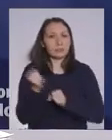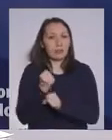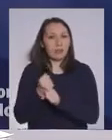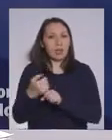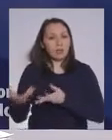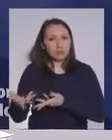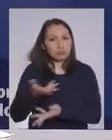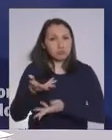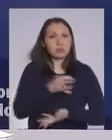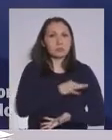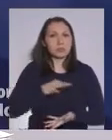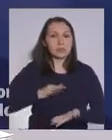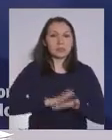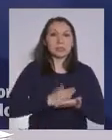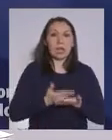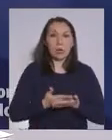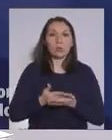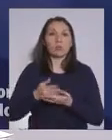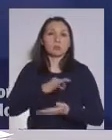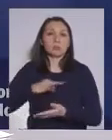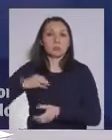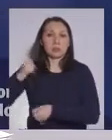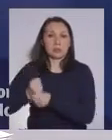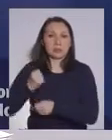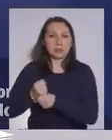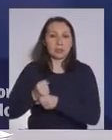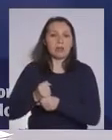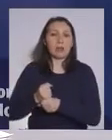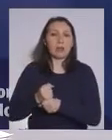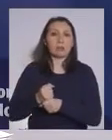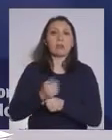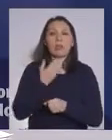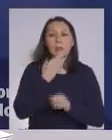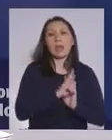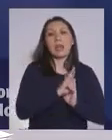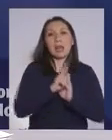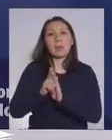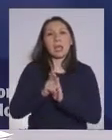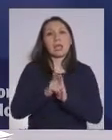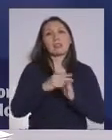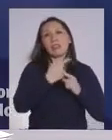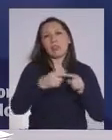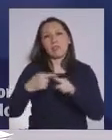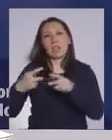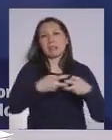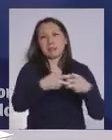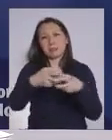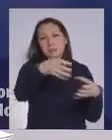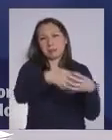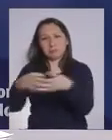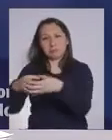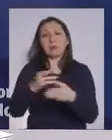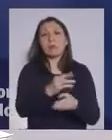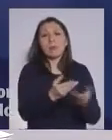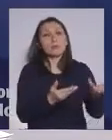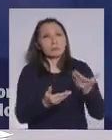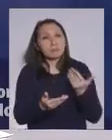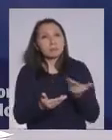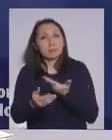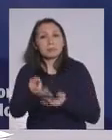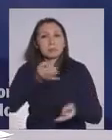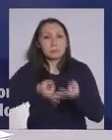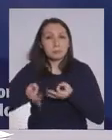en conjunto con el ministerio de salud y también en conjunto con los representantes gremiales escuchando los representantes gremiales